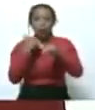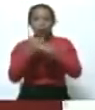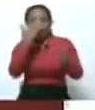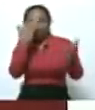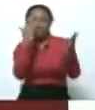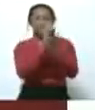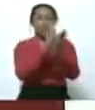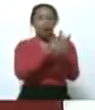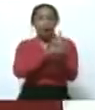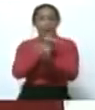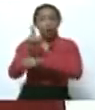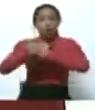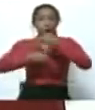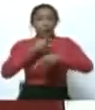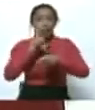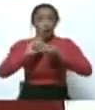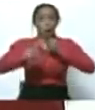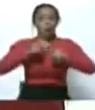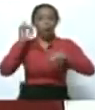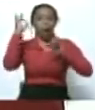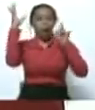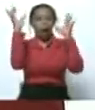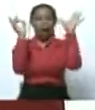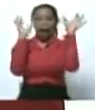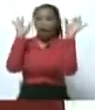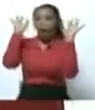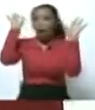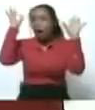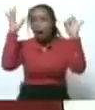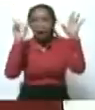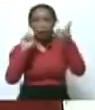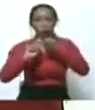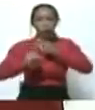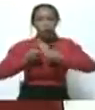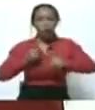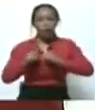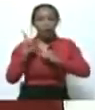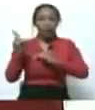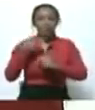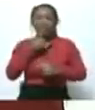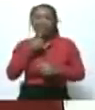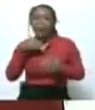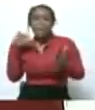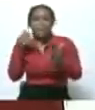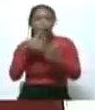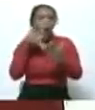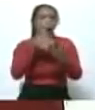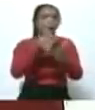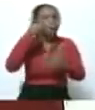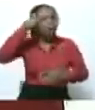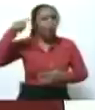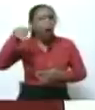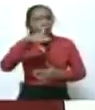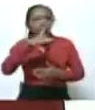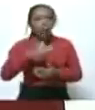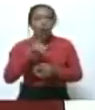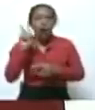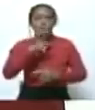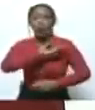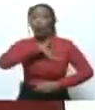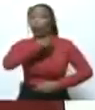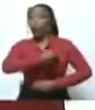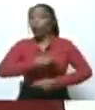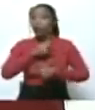bueno, ellos recurren a estas cosas. A estas cosas. ¿Quién está atacando poblaciones? Es Ucrania.